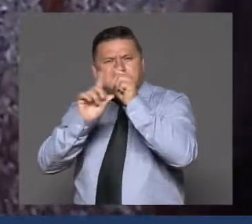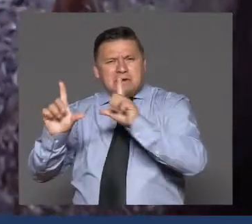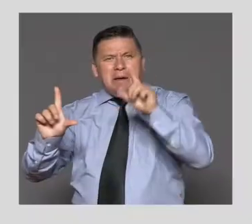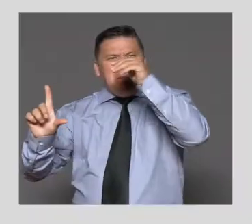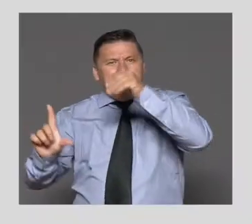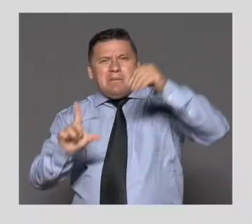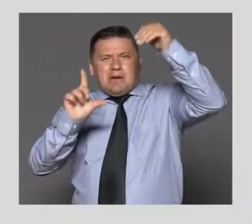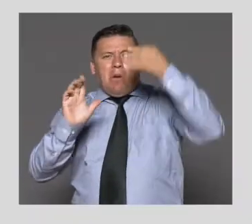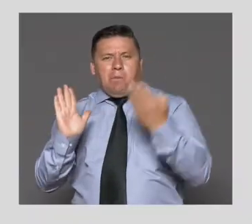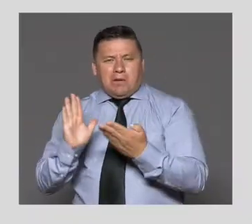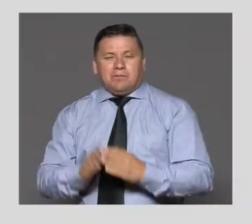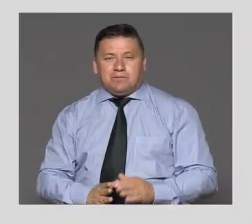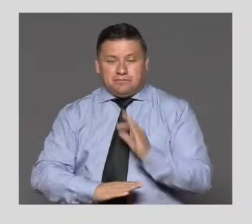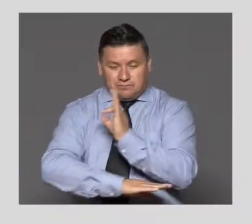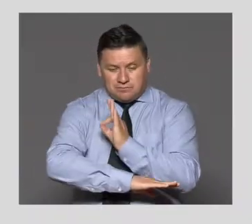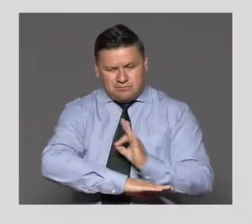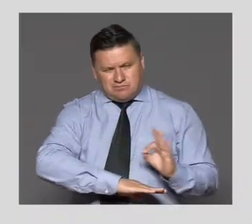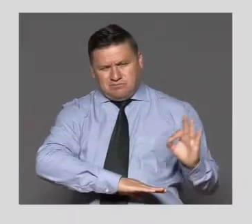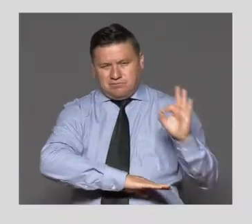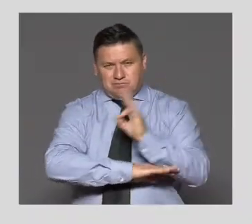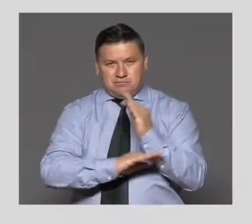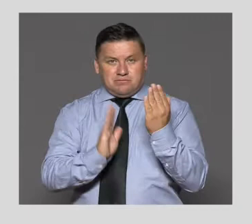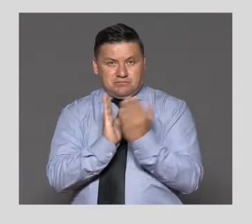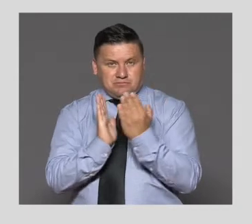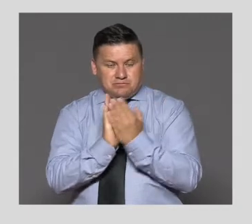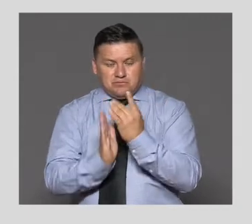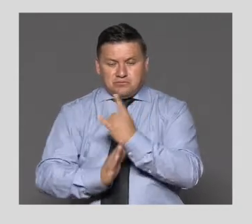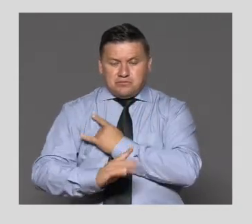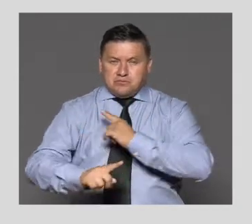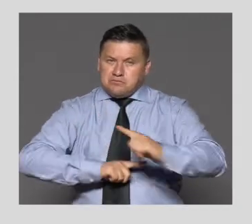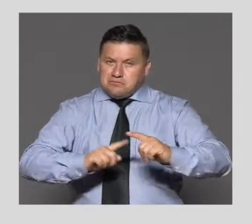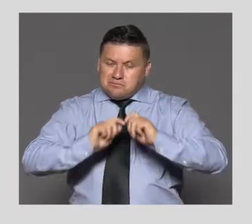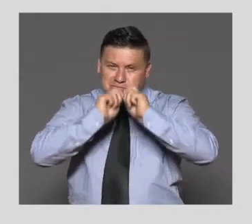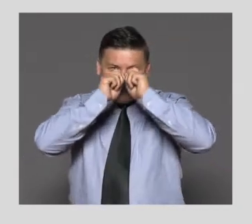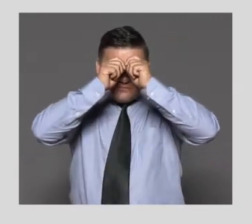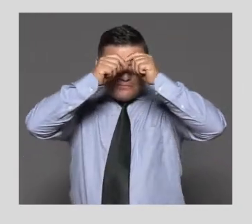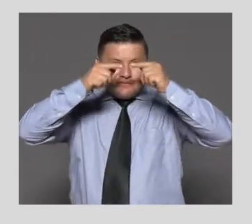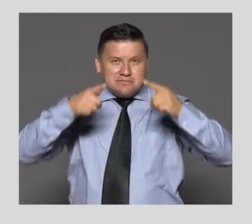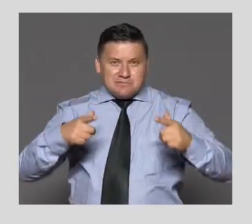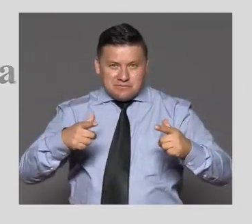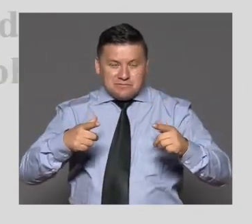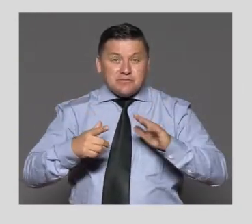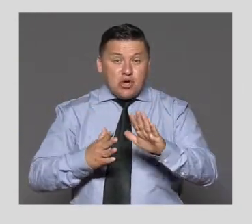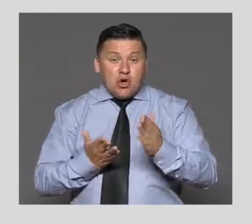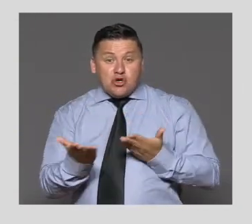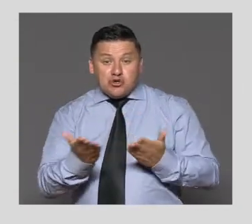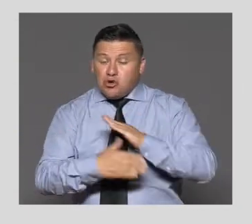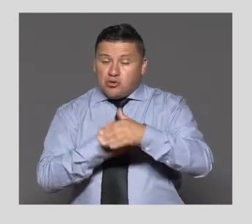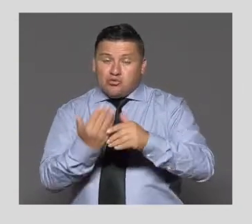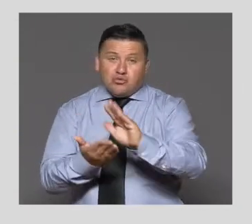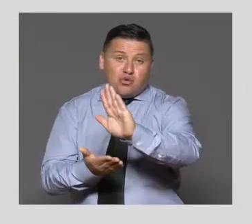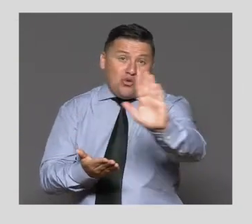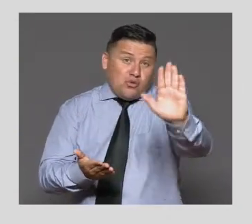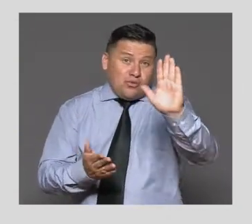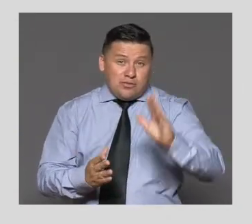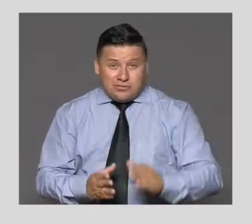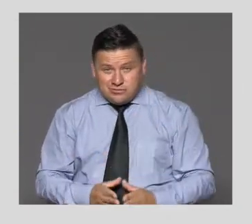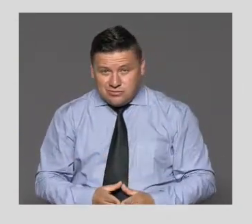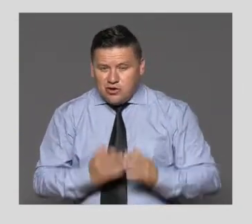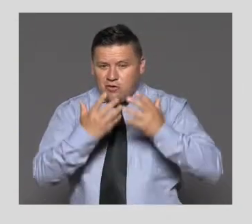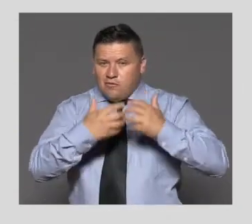maestría. ESAP, Escuela Superior de Administración Pública. El servicio público es de